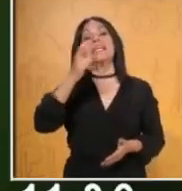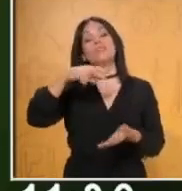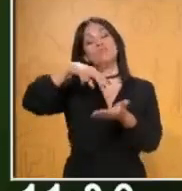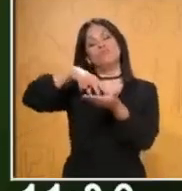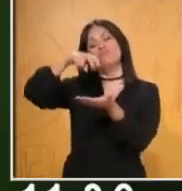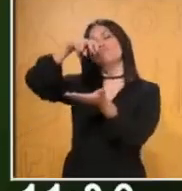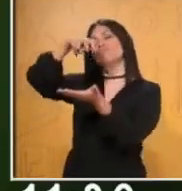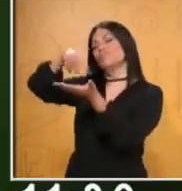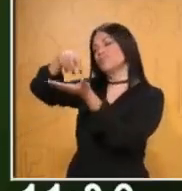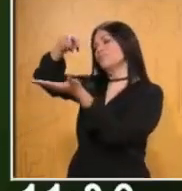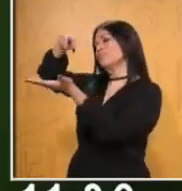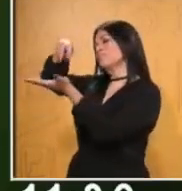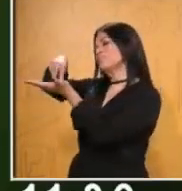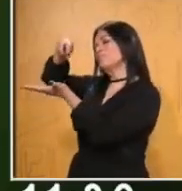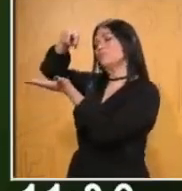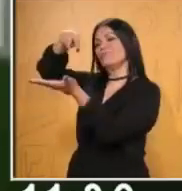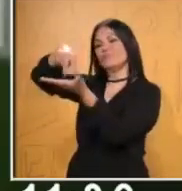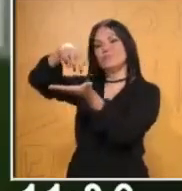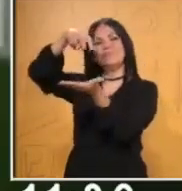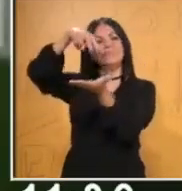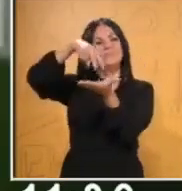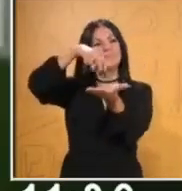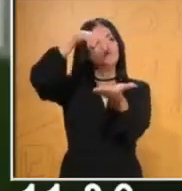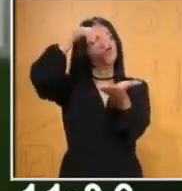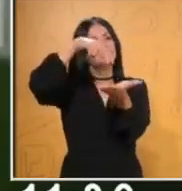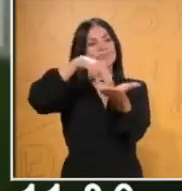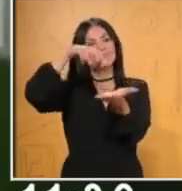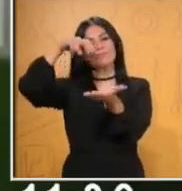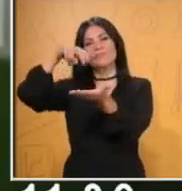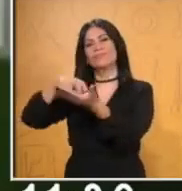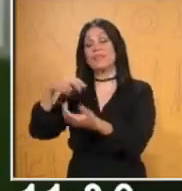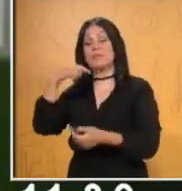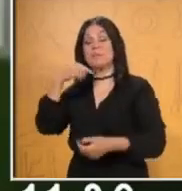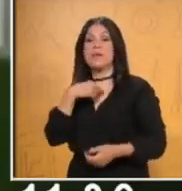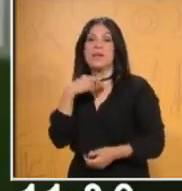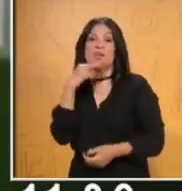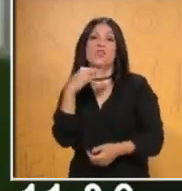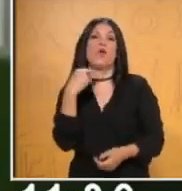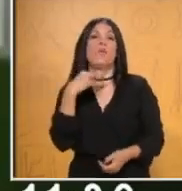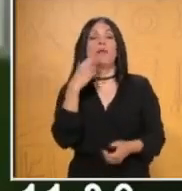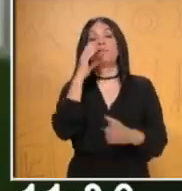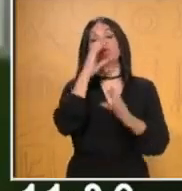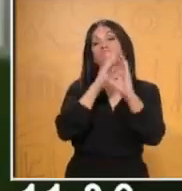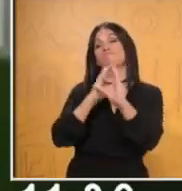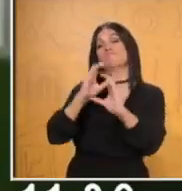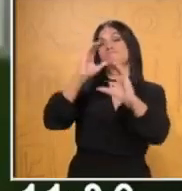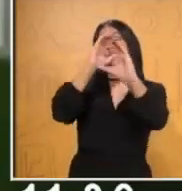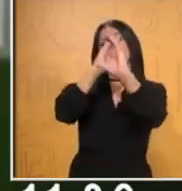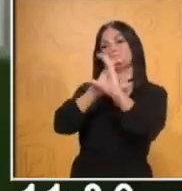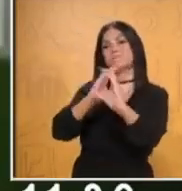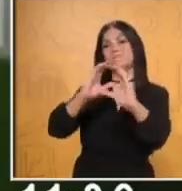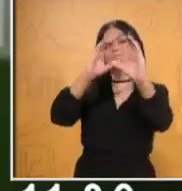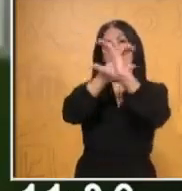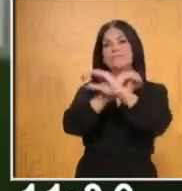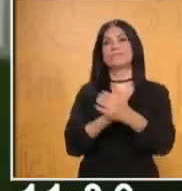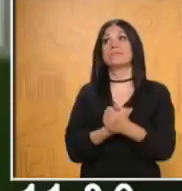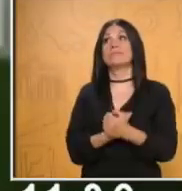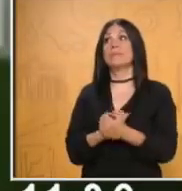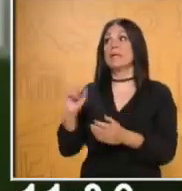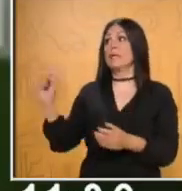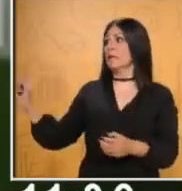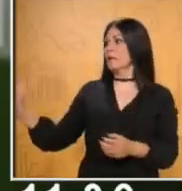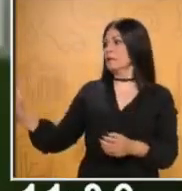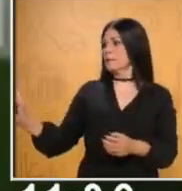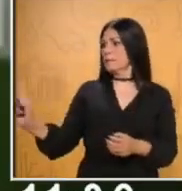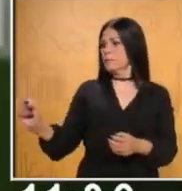de Rumpelstiltskin adivinarán. Cuando volvió el enano la tercera noche y preguntó su propio nombre